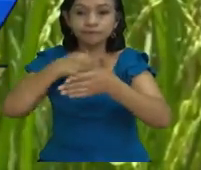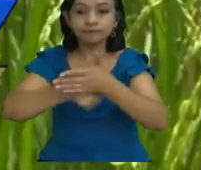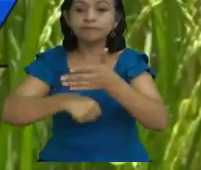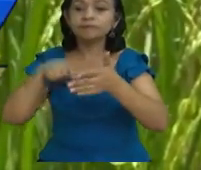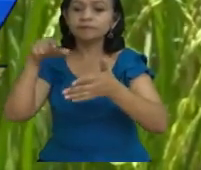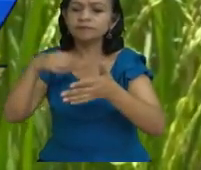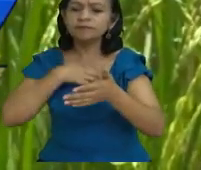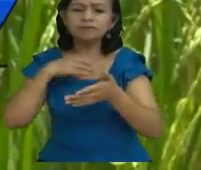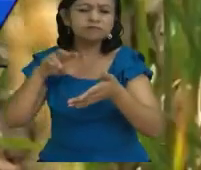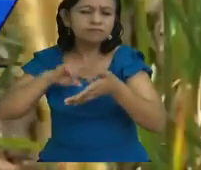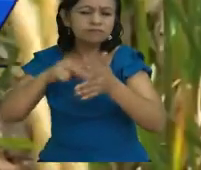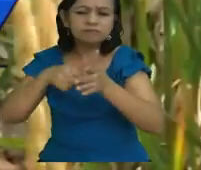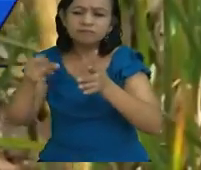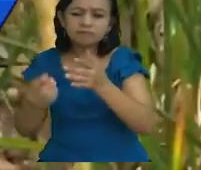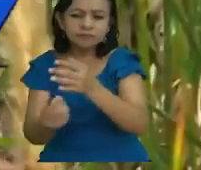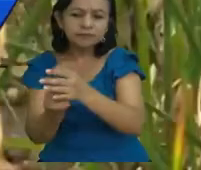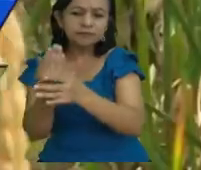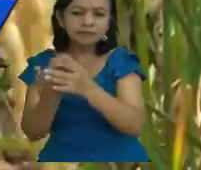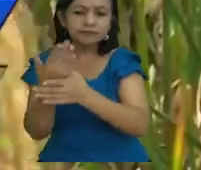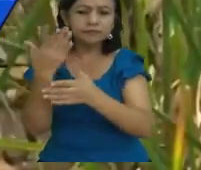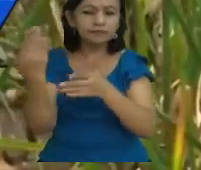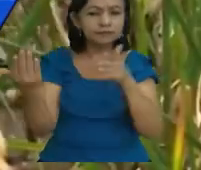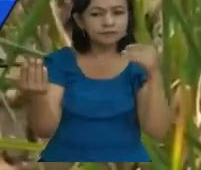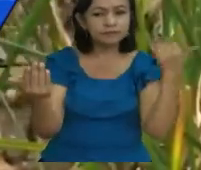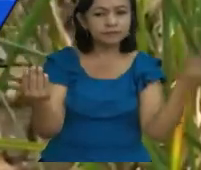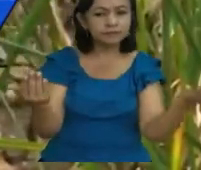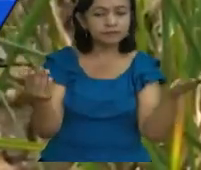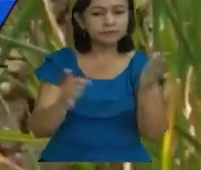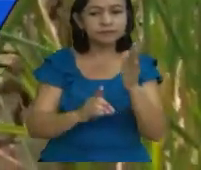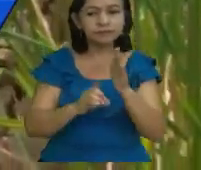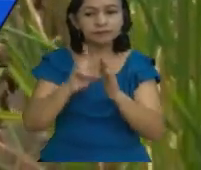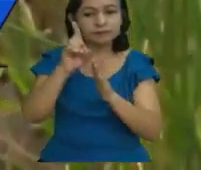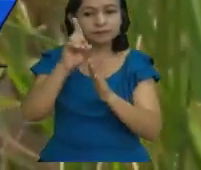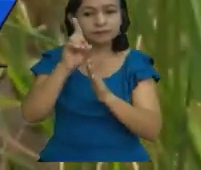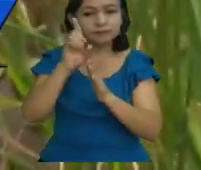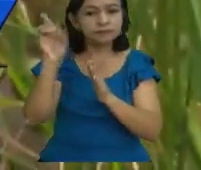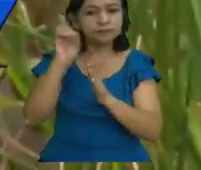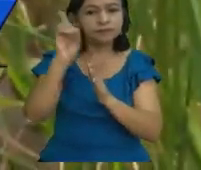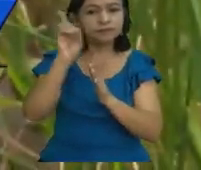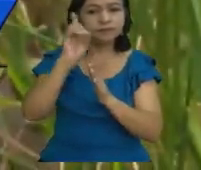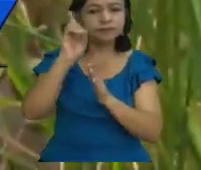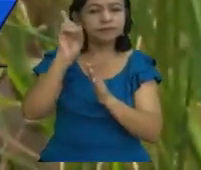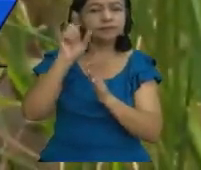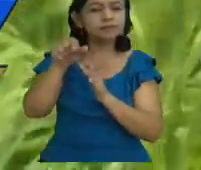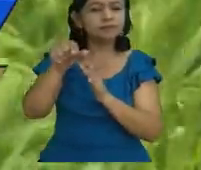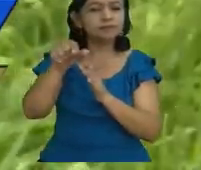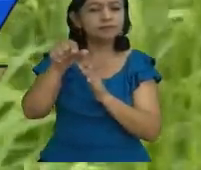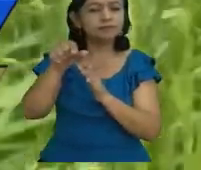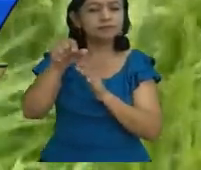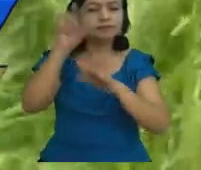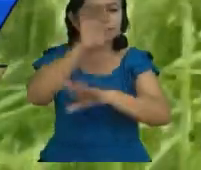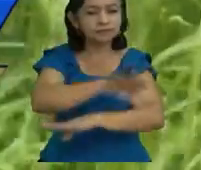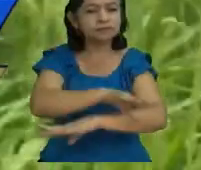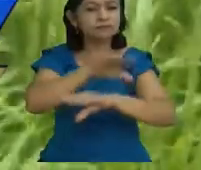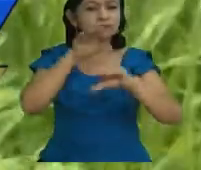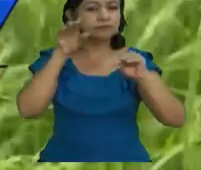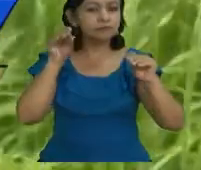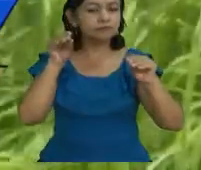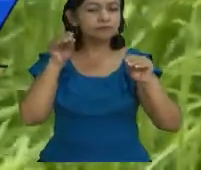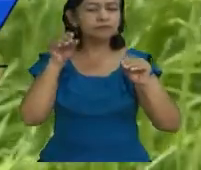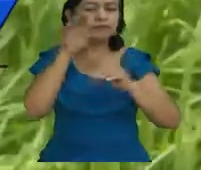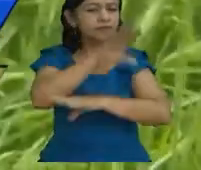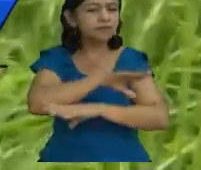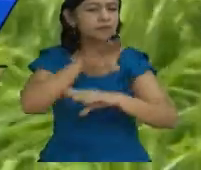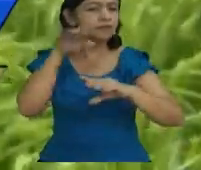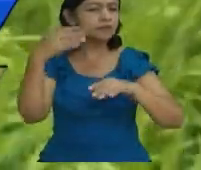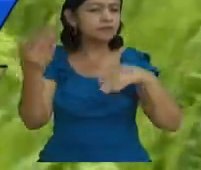cada territorio. Por ejemplo, si vamos a establecer un centro de desarrollo al lado de Jinotega, ¿cuál es la fortaleza